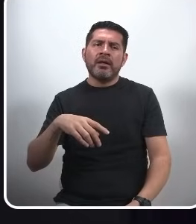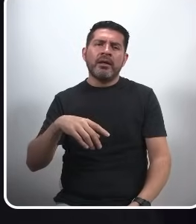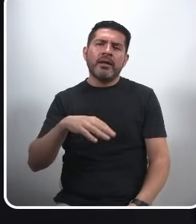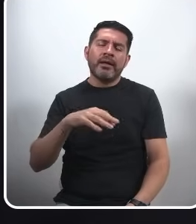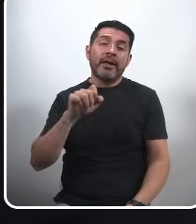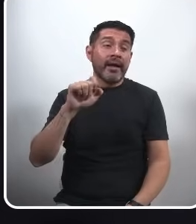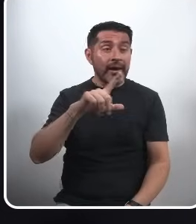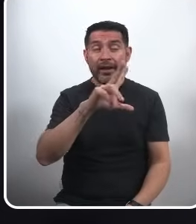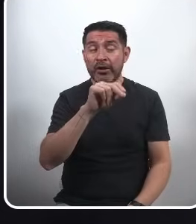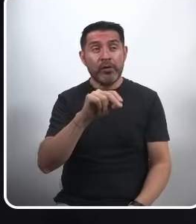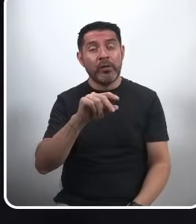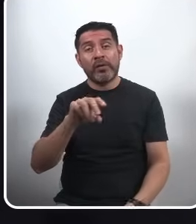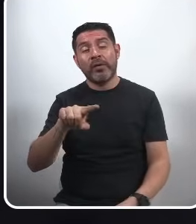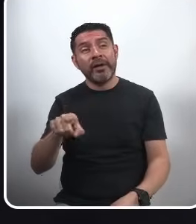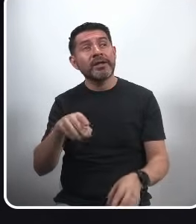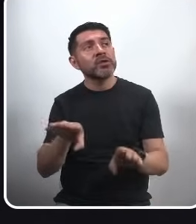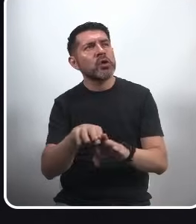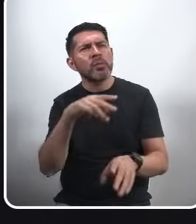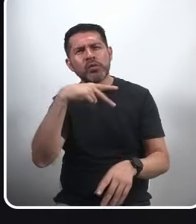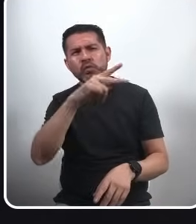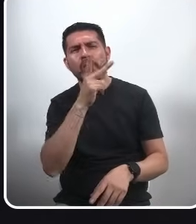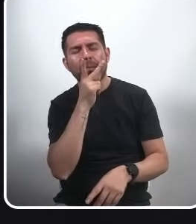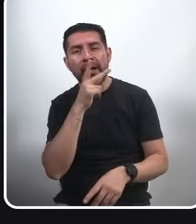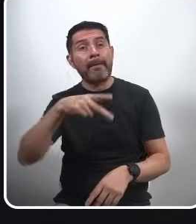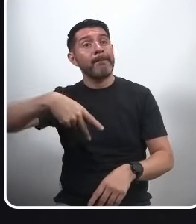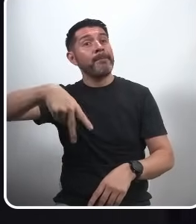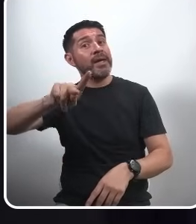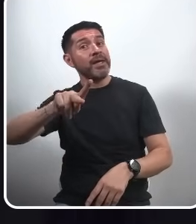Ya están muchos como conectando con, ay, eso fue lo que pasó.